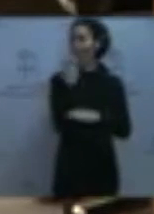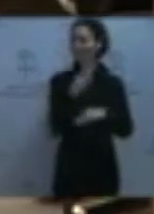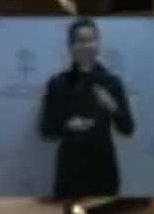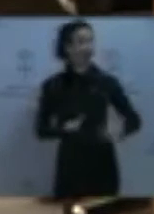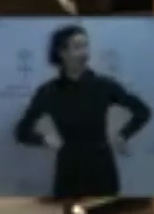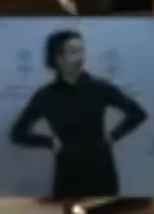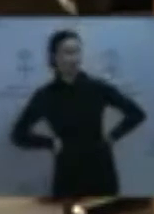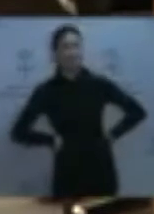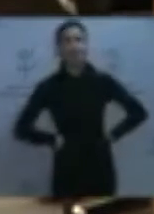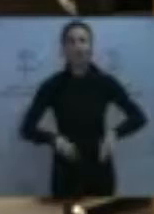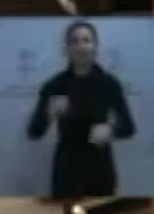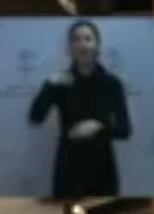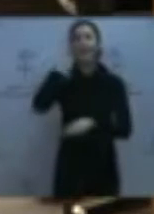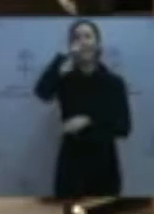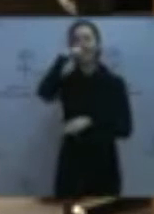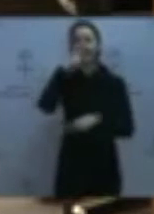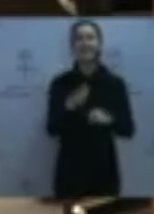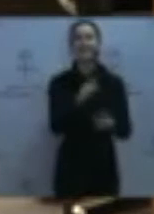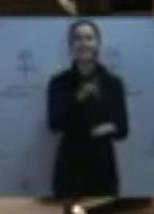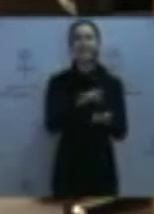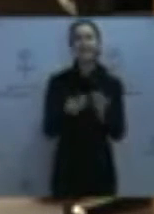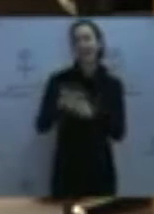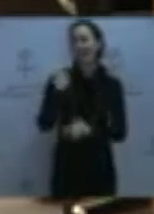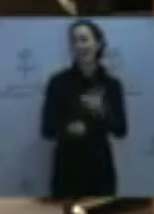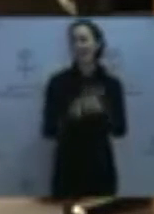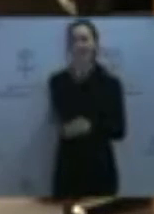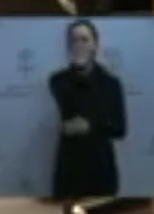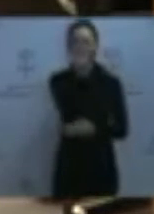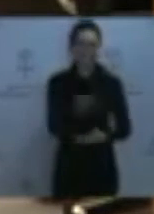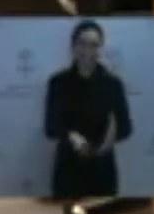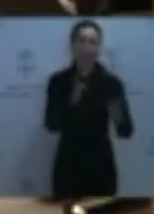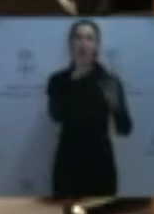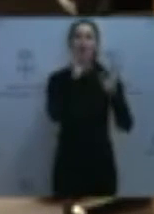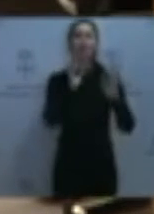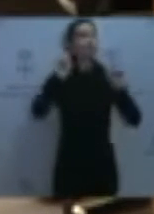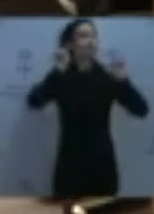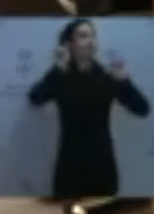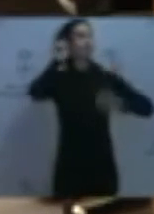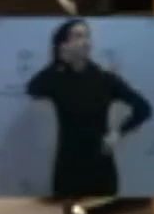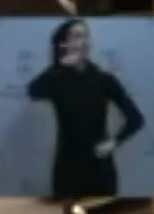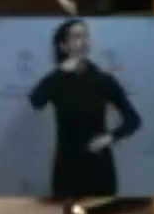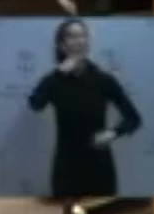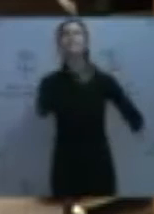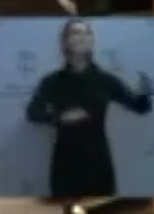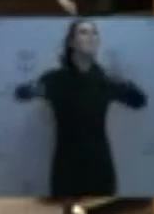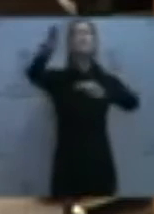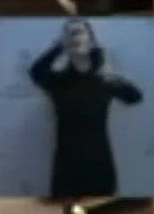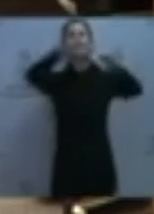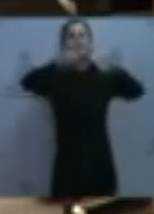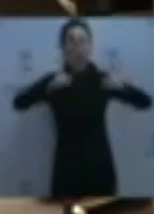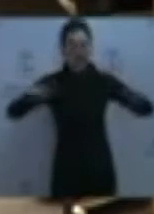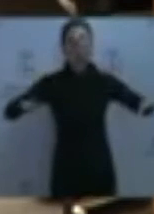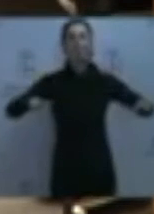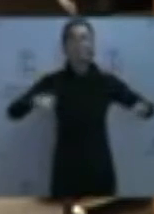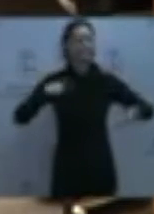ocasión, justo el día antes de una festividad, de carnaval, en la que el profesor nos pidió que decorásemos el aula. Y yo decía, pero